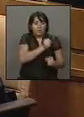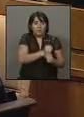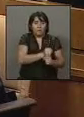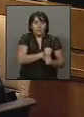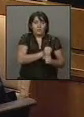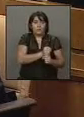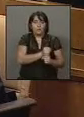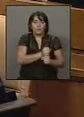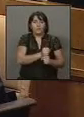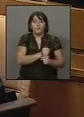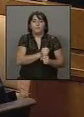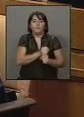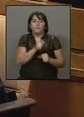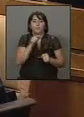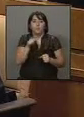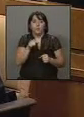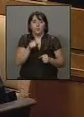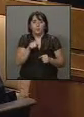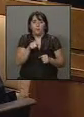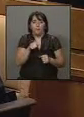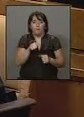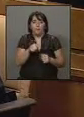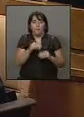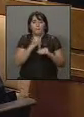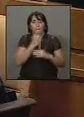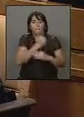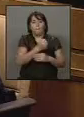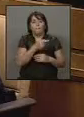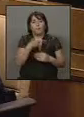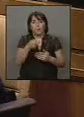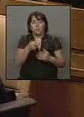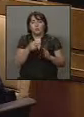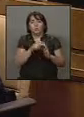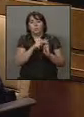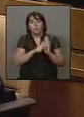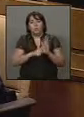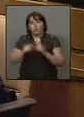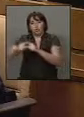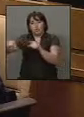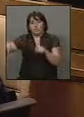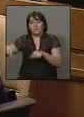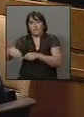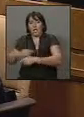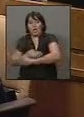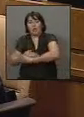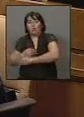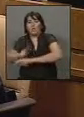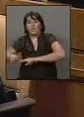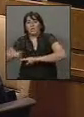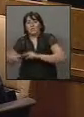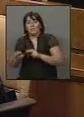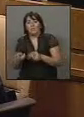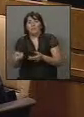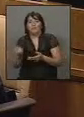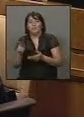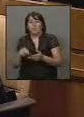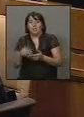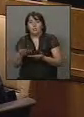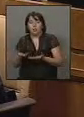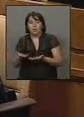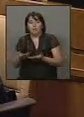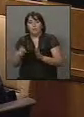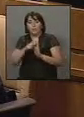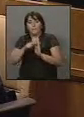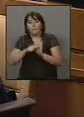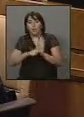beneficio. Y en segundo lugar, el proyecto de Salas Cunas, hay que hacerlo de nuevo, diputada Rubilar, por su intervenido presidente, porque